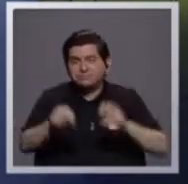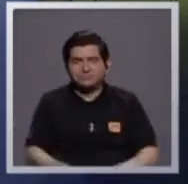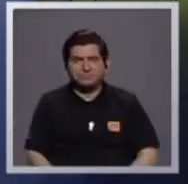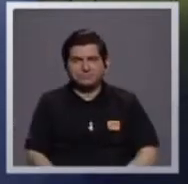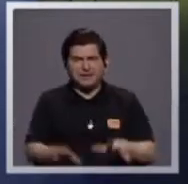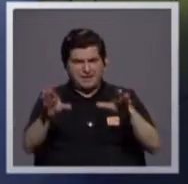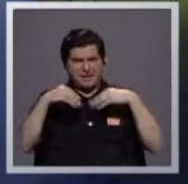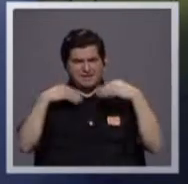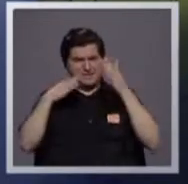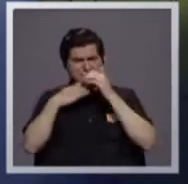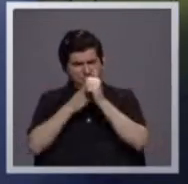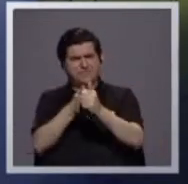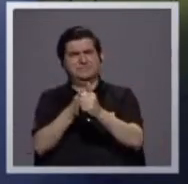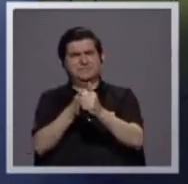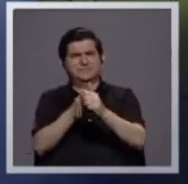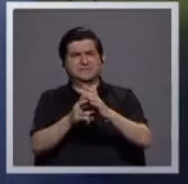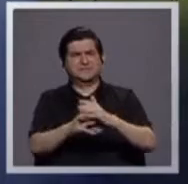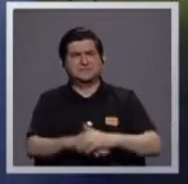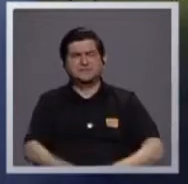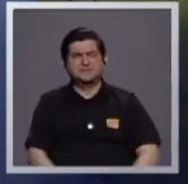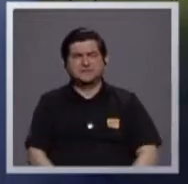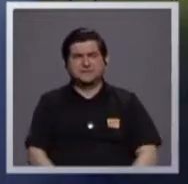liderazgo,